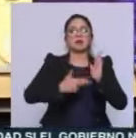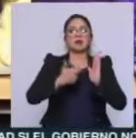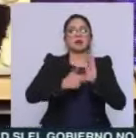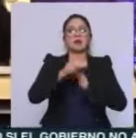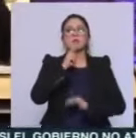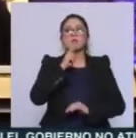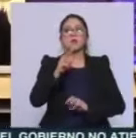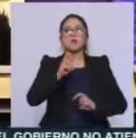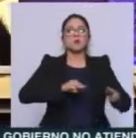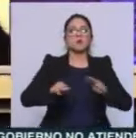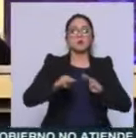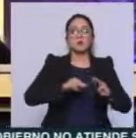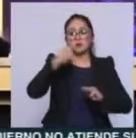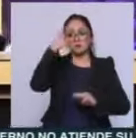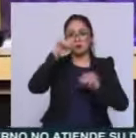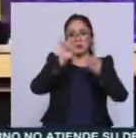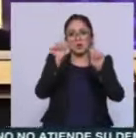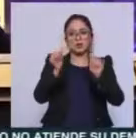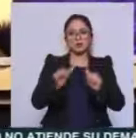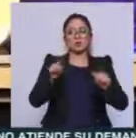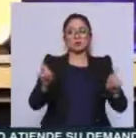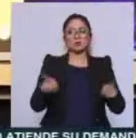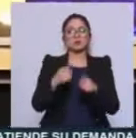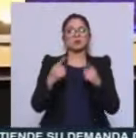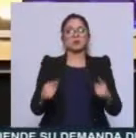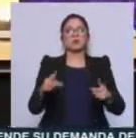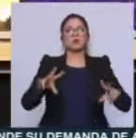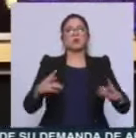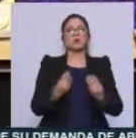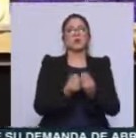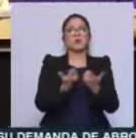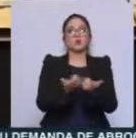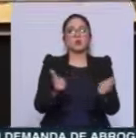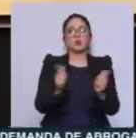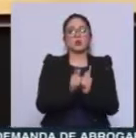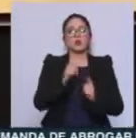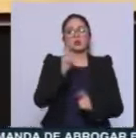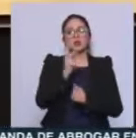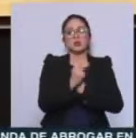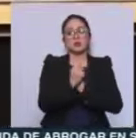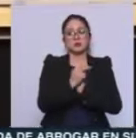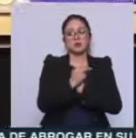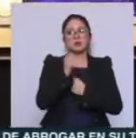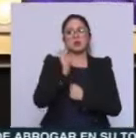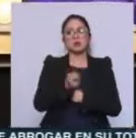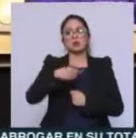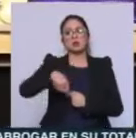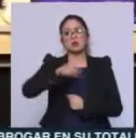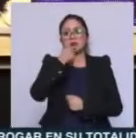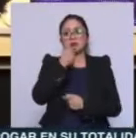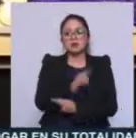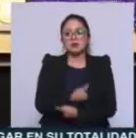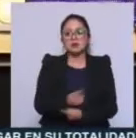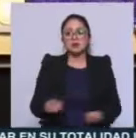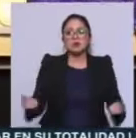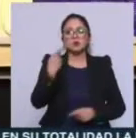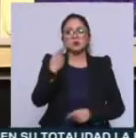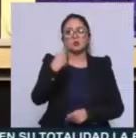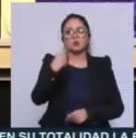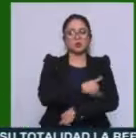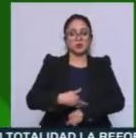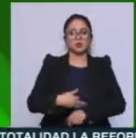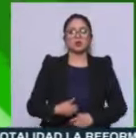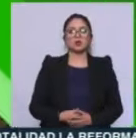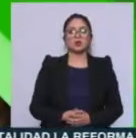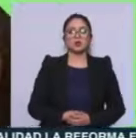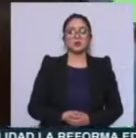en movimiento e iniciación artística musical, al trabajo del grupo musical y televisivo y a la infancia de los niños y sus familias.